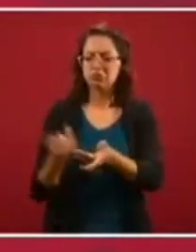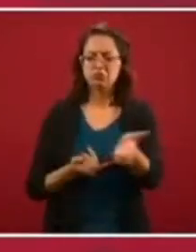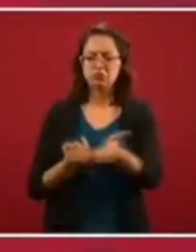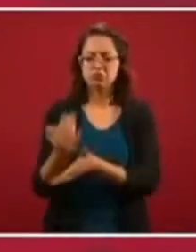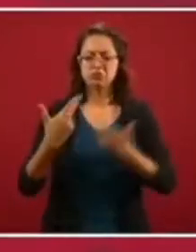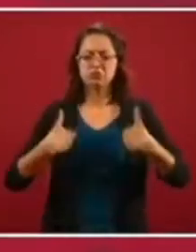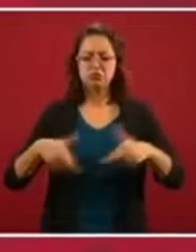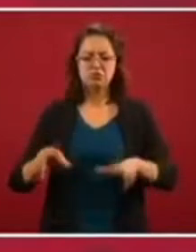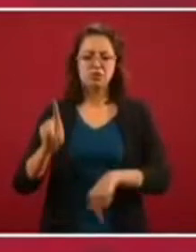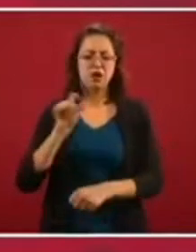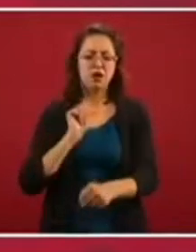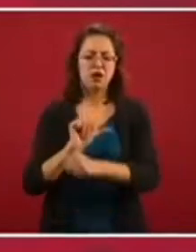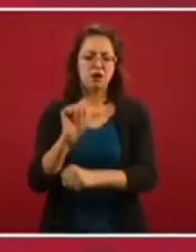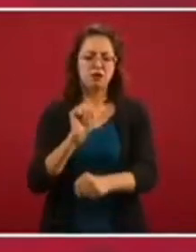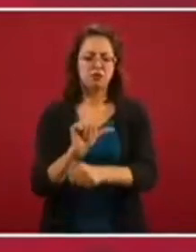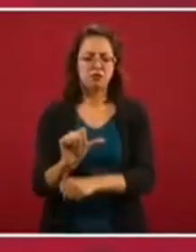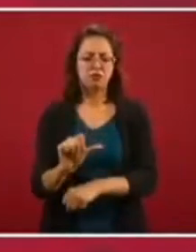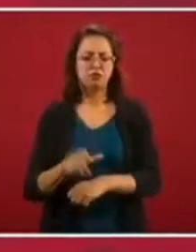representara en Argentina,